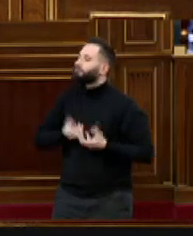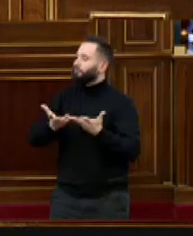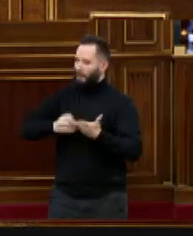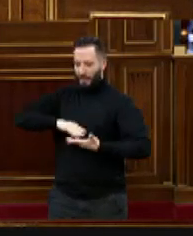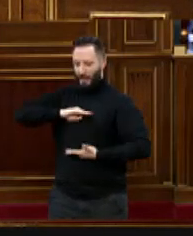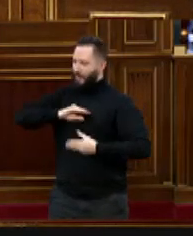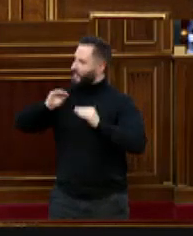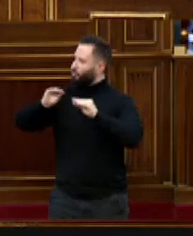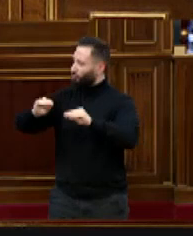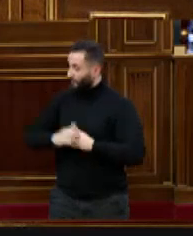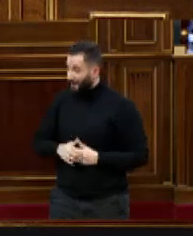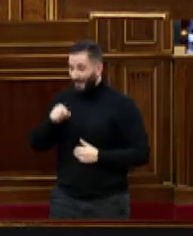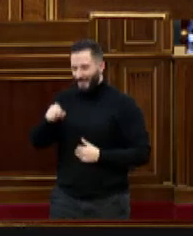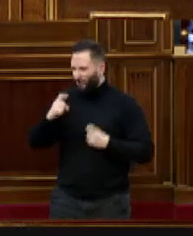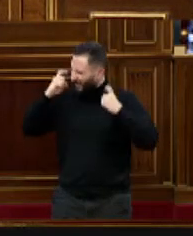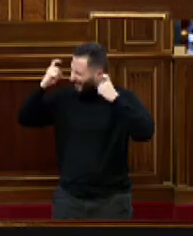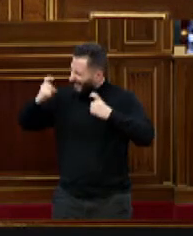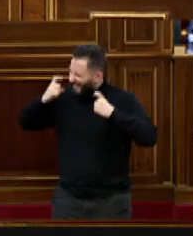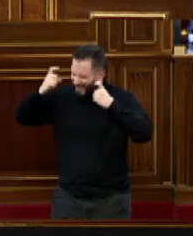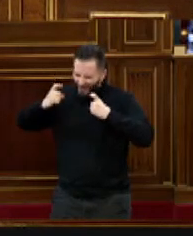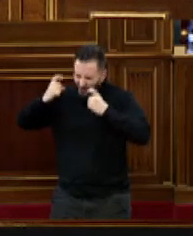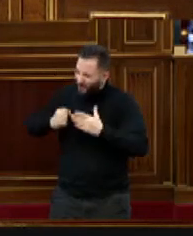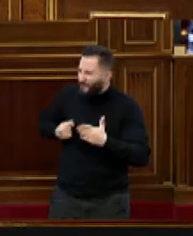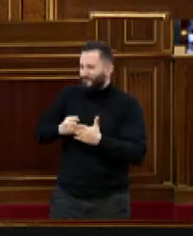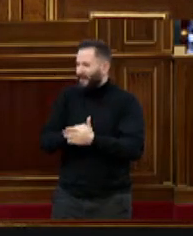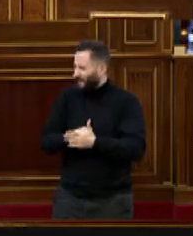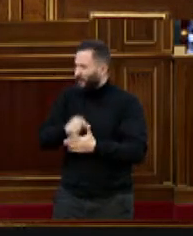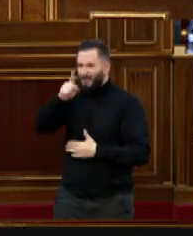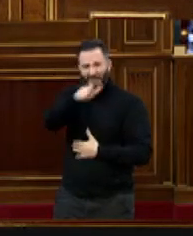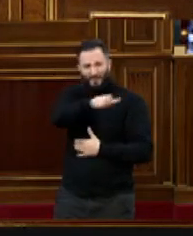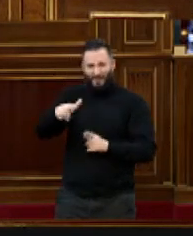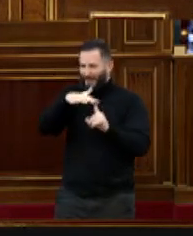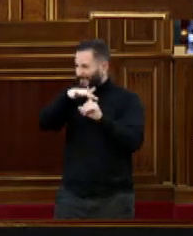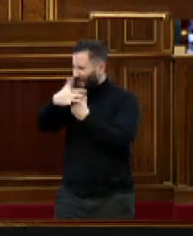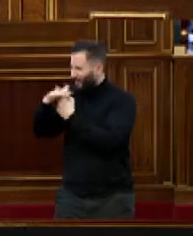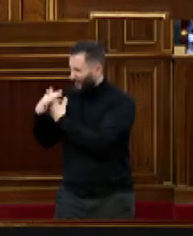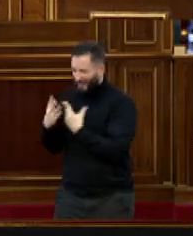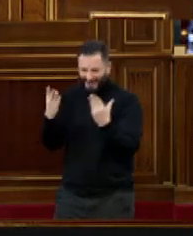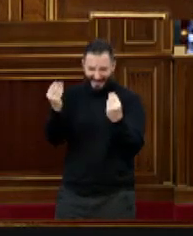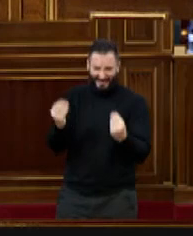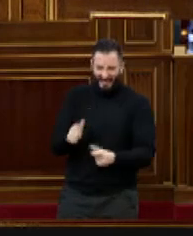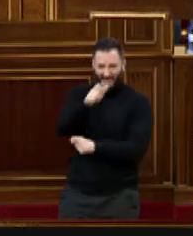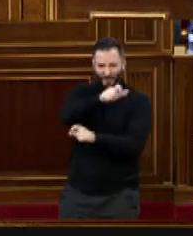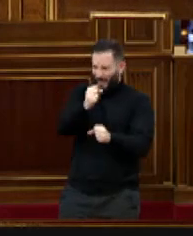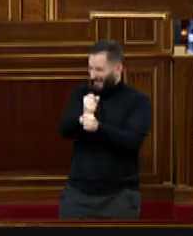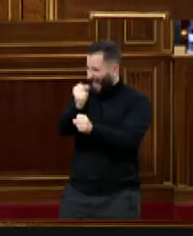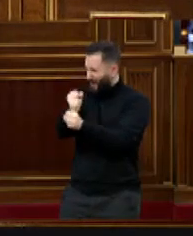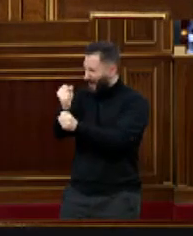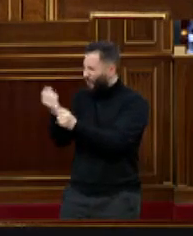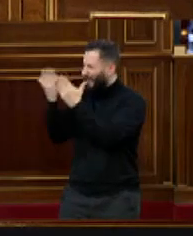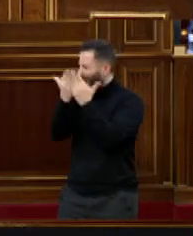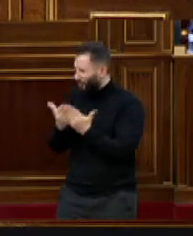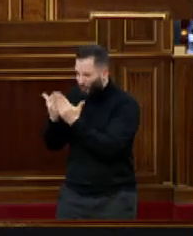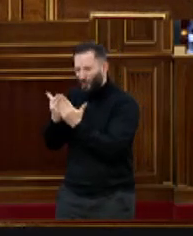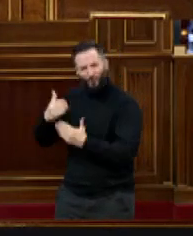de obrar Y eso creo que es un esfuerzo titánico hay revisiones de muchísimos casos hay trabajos estudios es